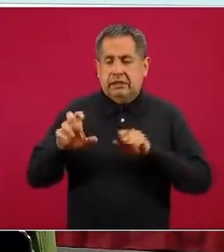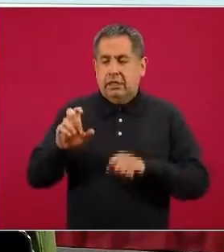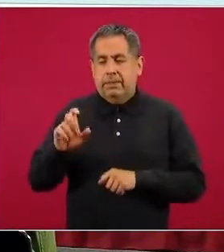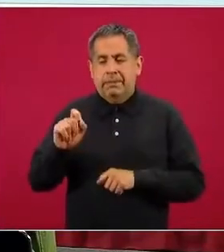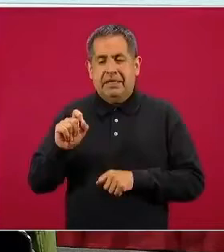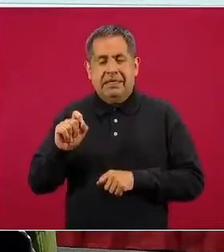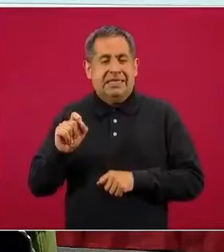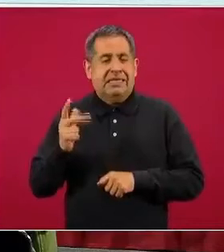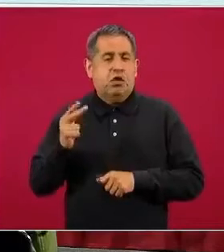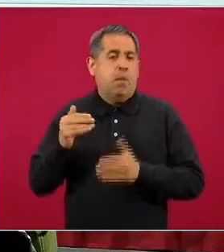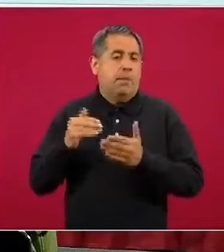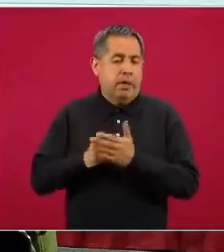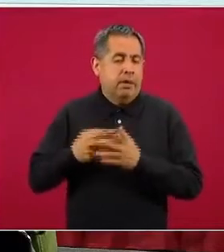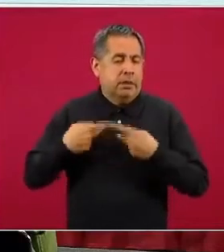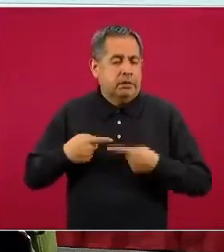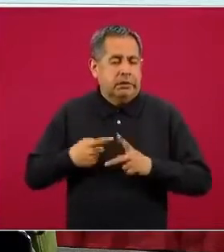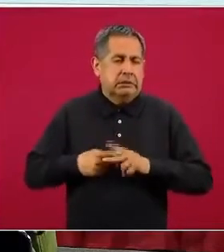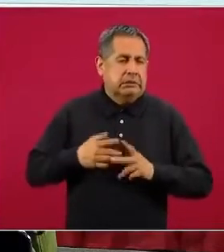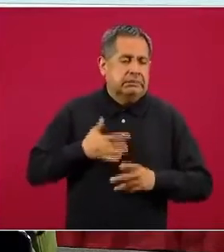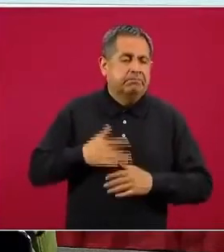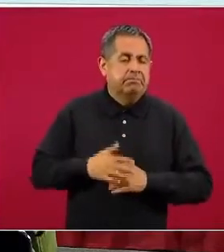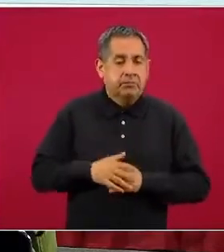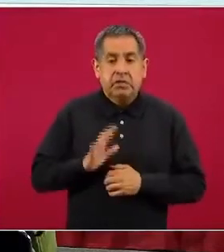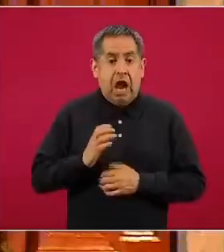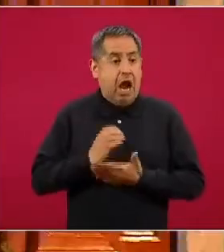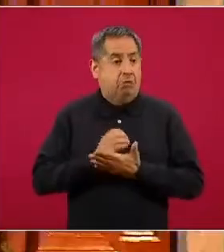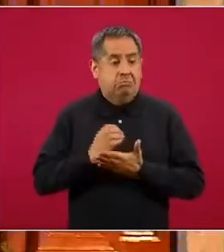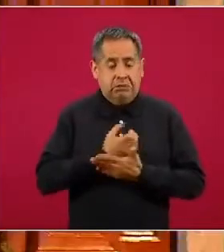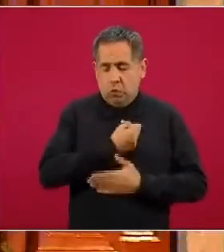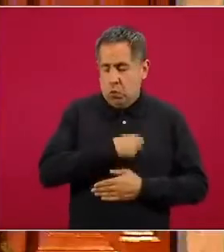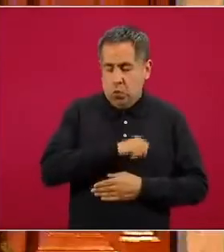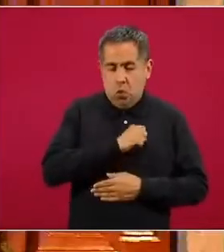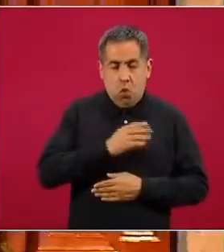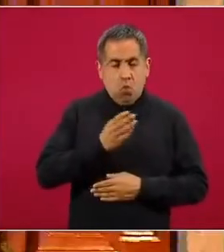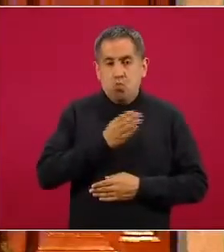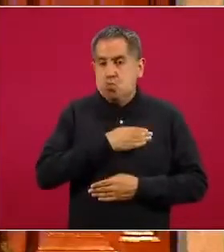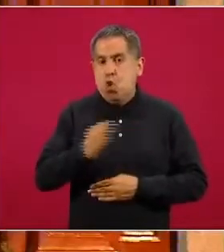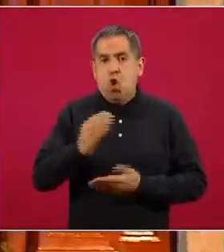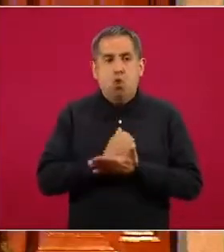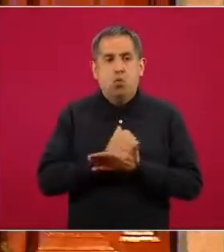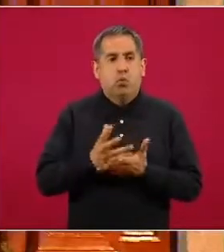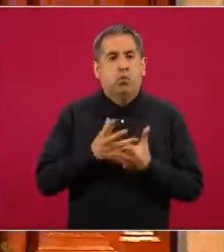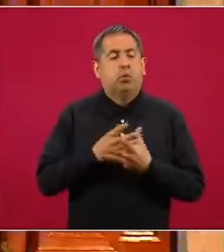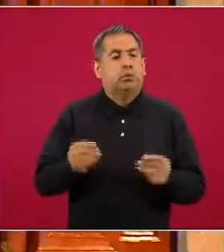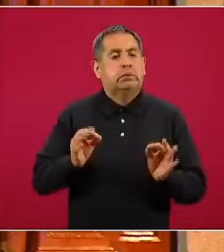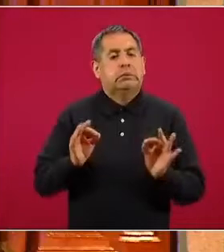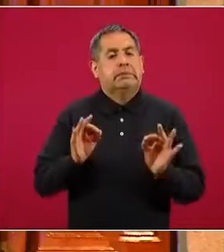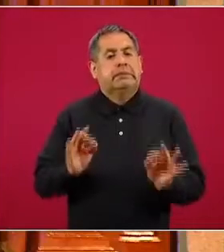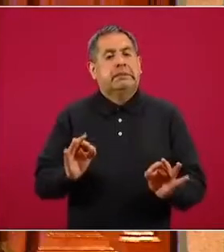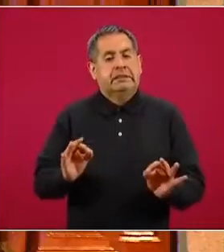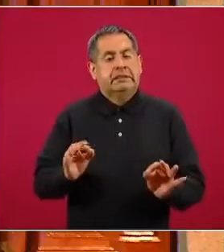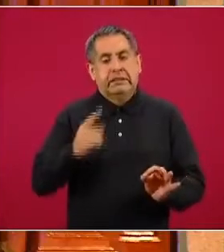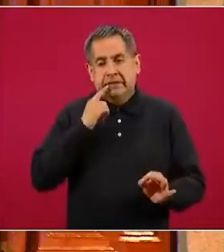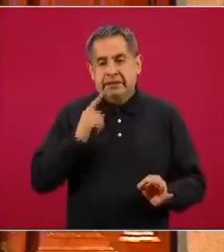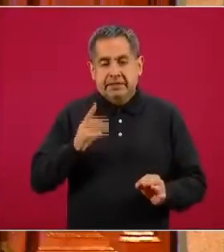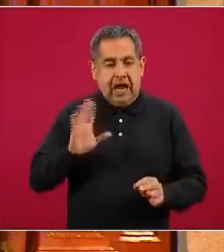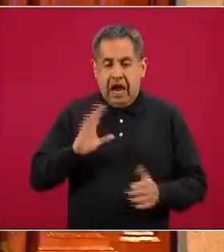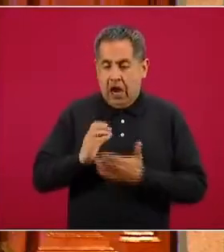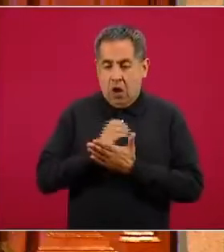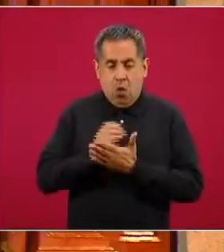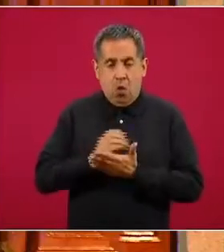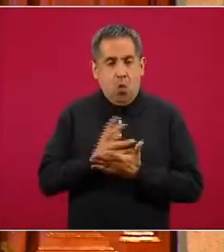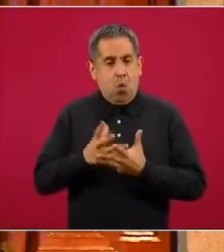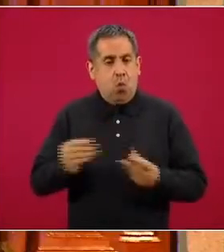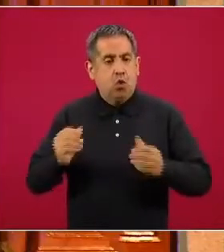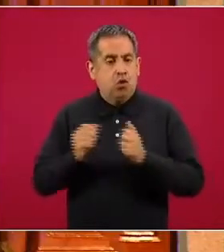725,000 personas que también se estiman ya se recuperaron de la enfermedad y se consideran en este momento casos curados